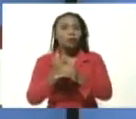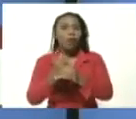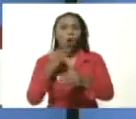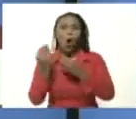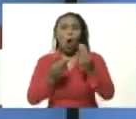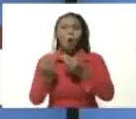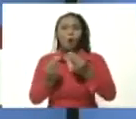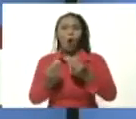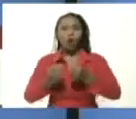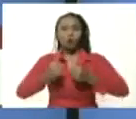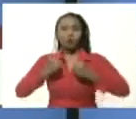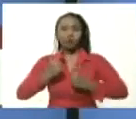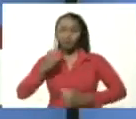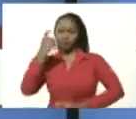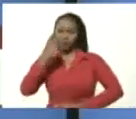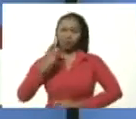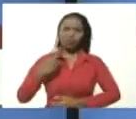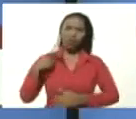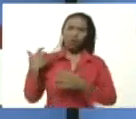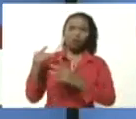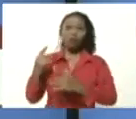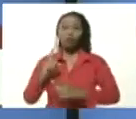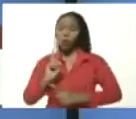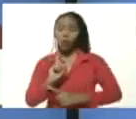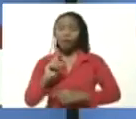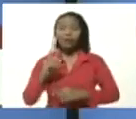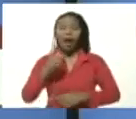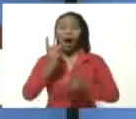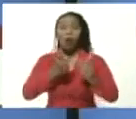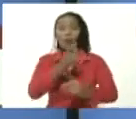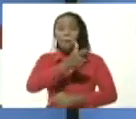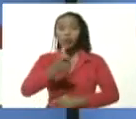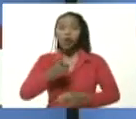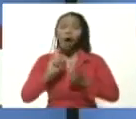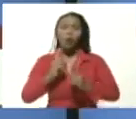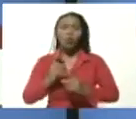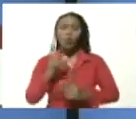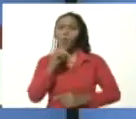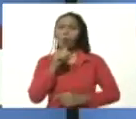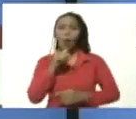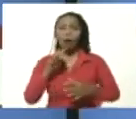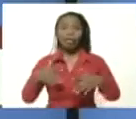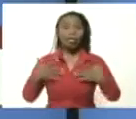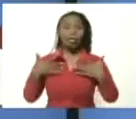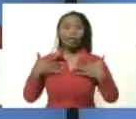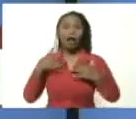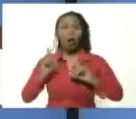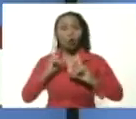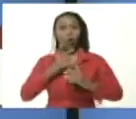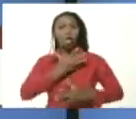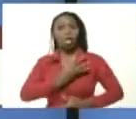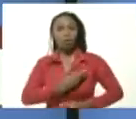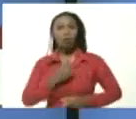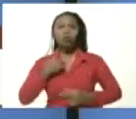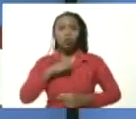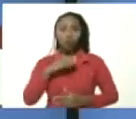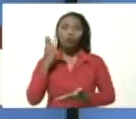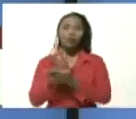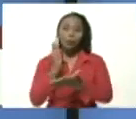arrogante decirlo. Seguramente queda gente que pudiera estar descontenta. Hacemos el llamado que siempre hemos